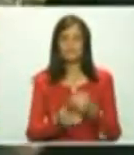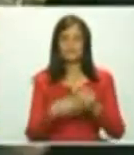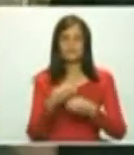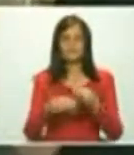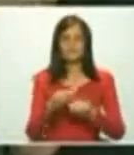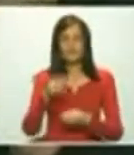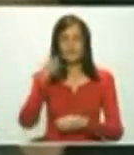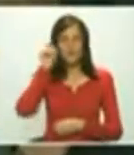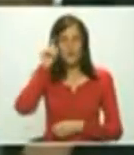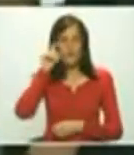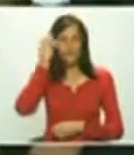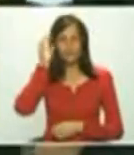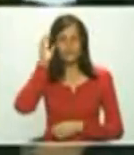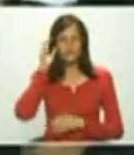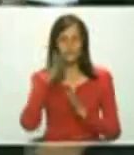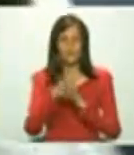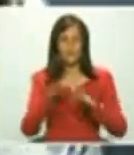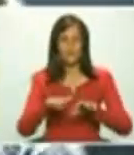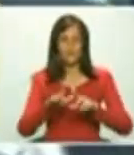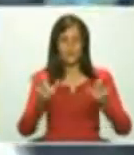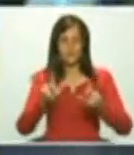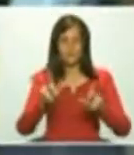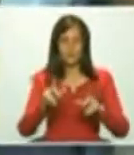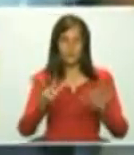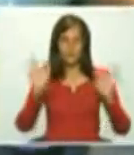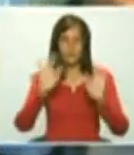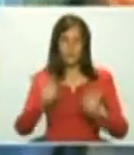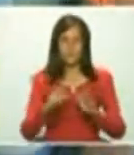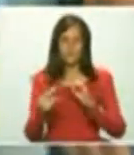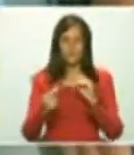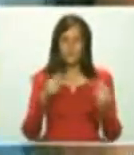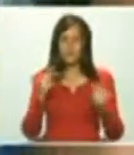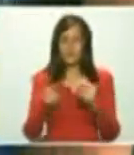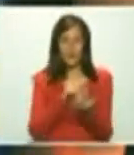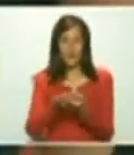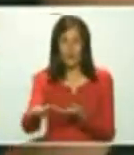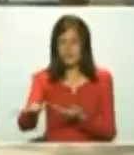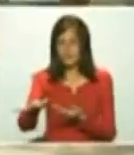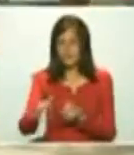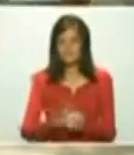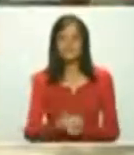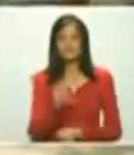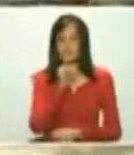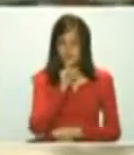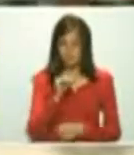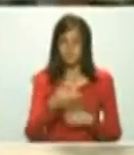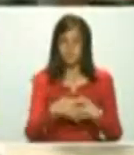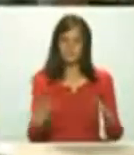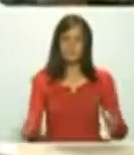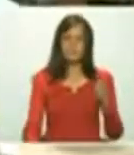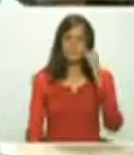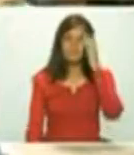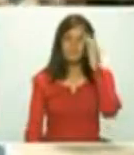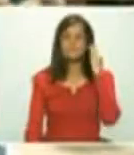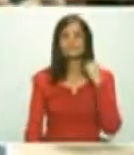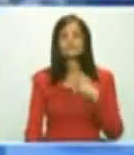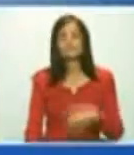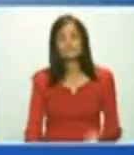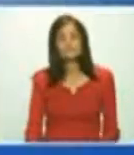recibieron conocimientos básicos sobre computación de manera didáctica y gratuita. Zulma Galíndez, Informativo Popular.